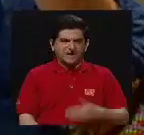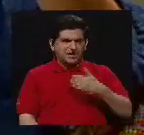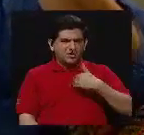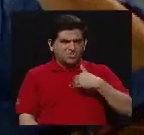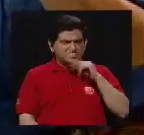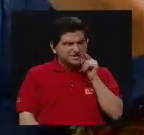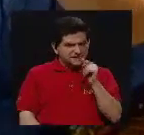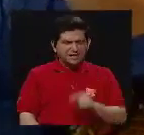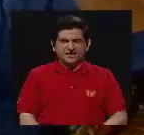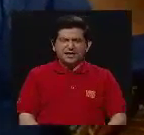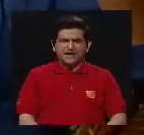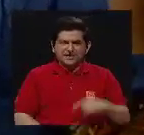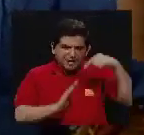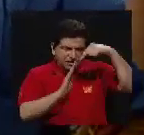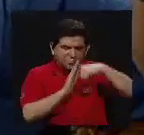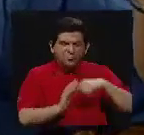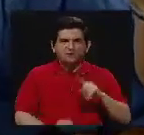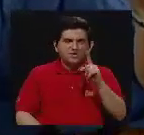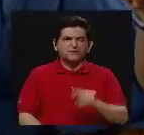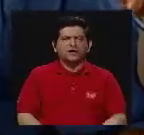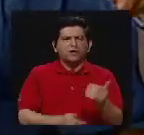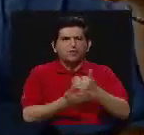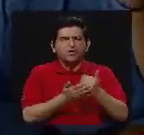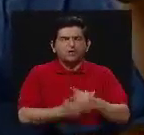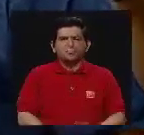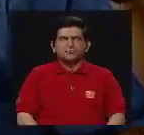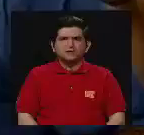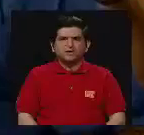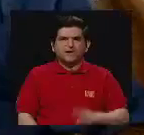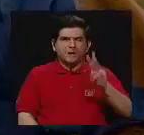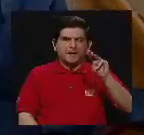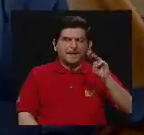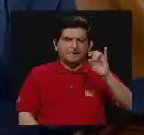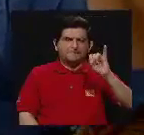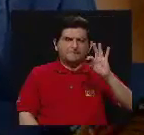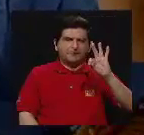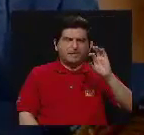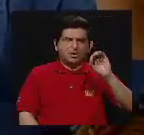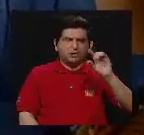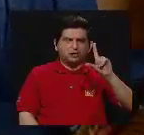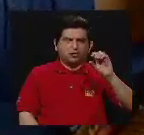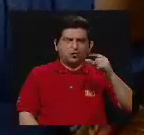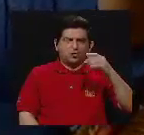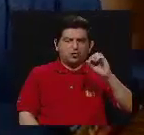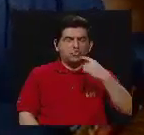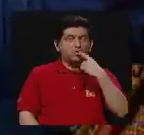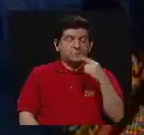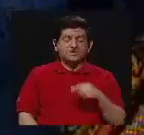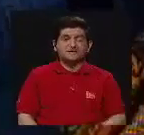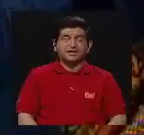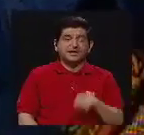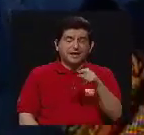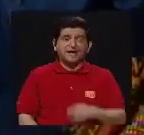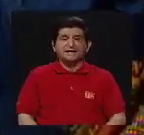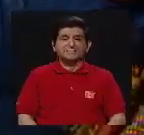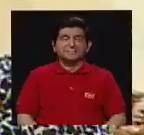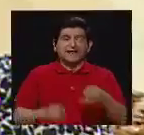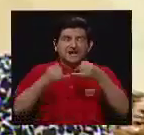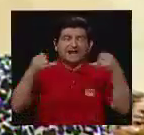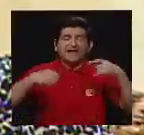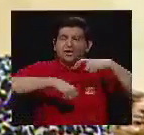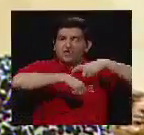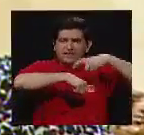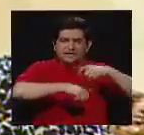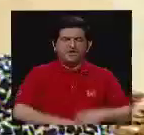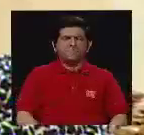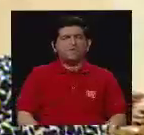de fondo ahí es como un recurso a lo que los mitólogos llaman, y las mitólogas llaman, el hilo tempore. En un tiempo sí, de la